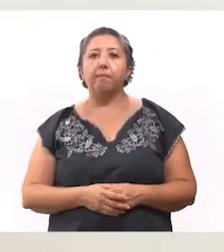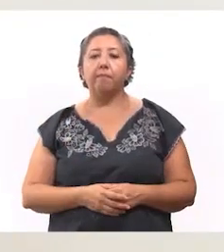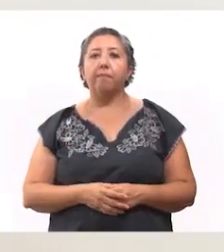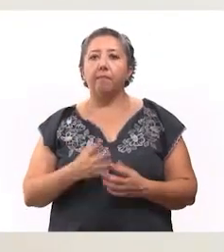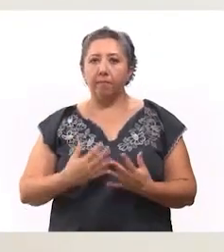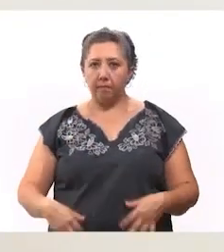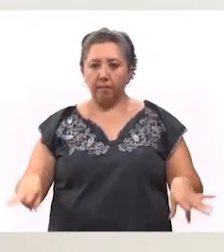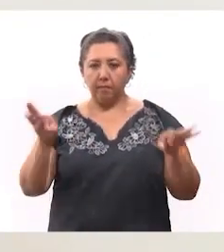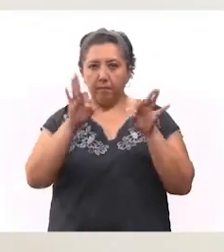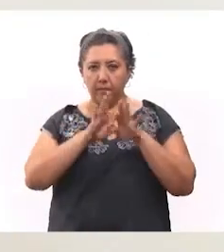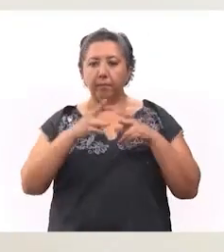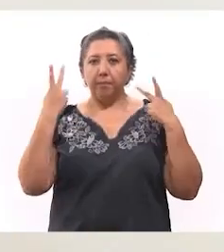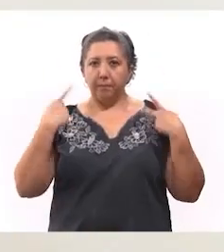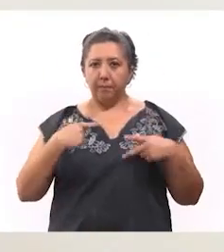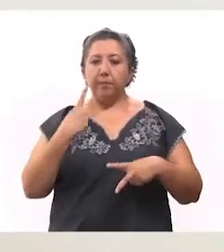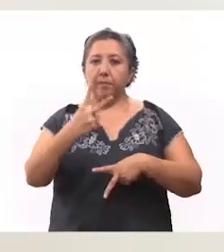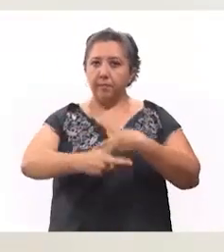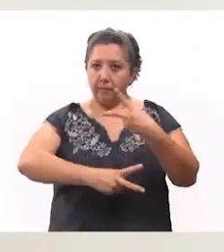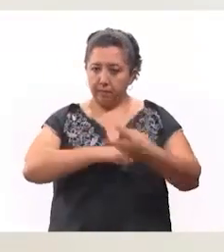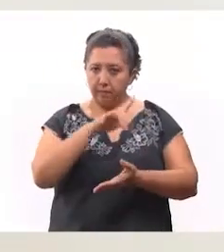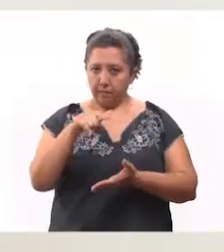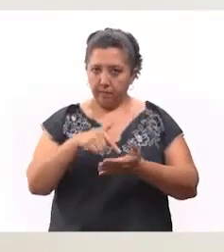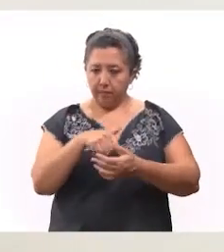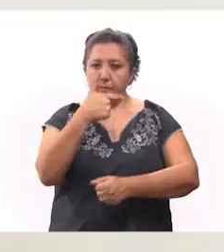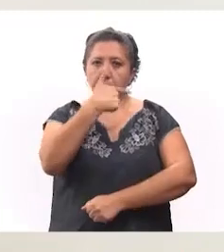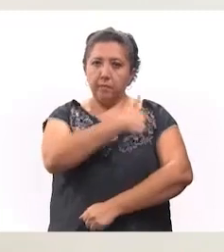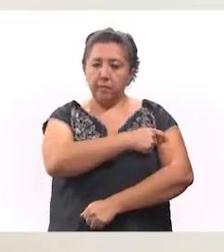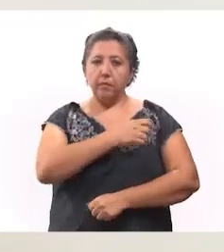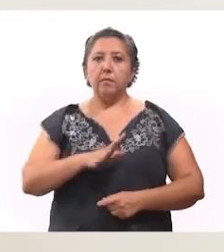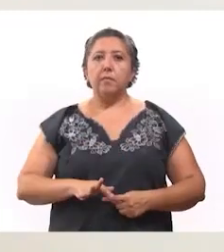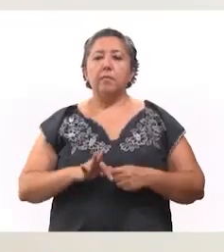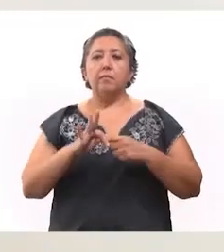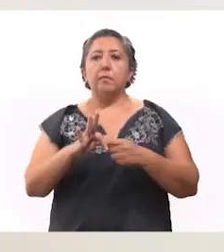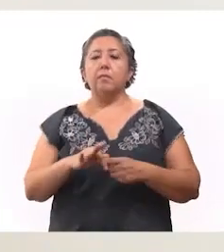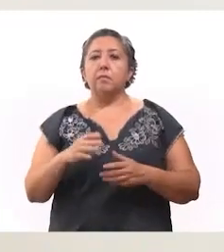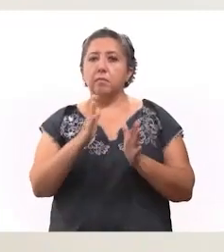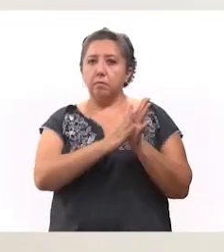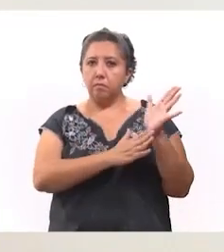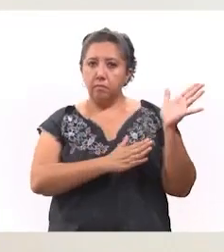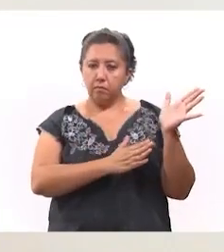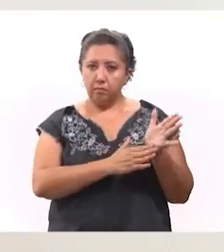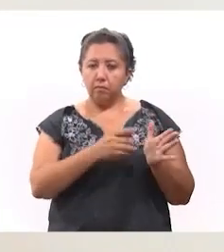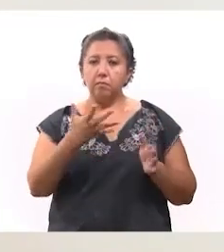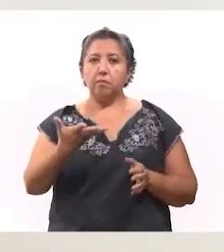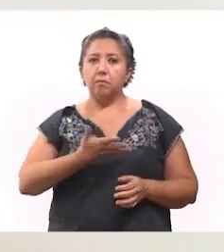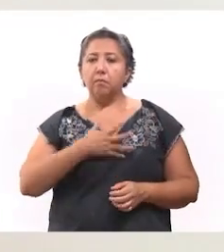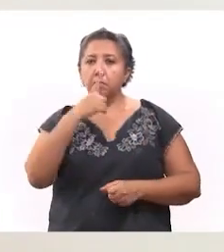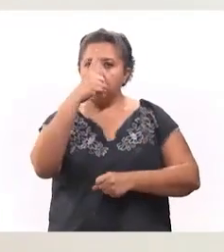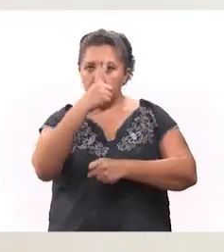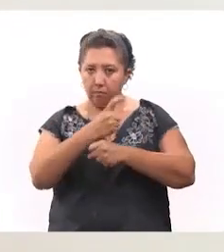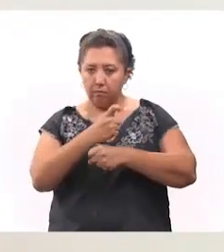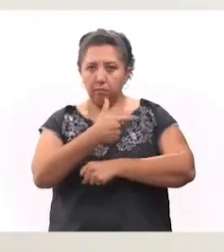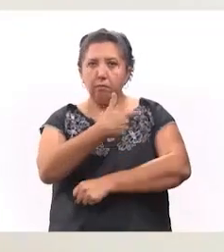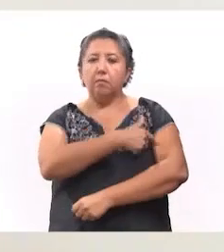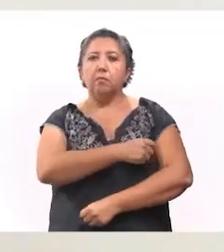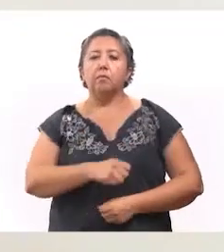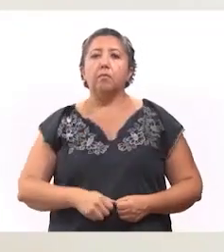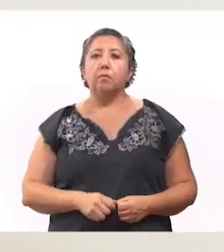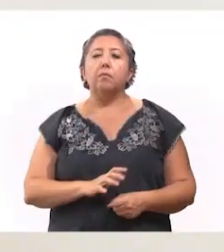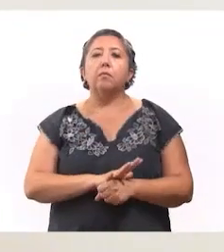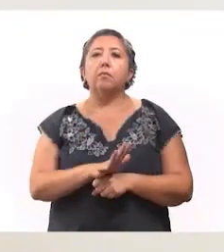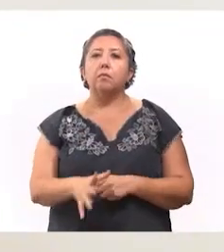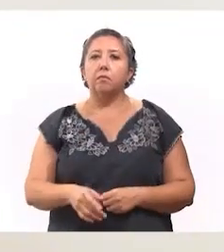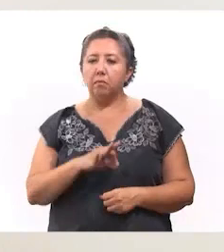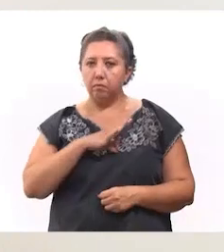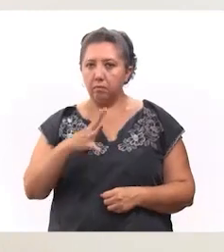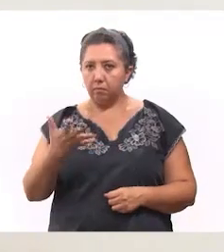Es indispensable que las personas que acudan al módulo de vacunación presenten su certificado impreso de haber recibido la primera dosis, el cual